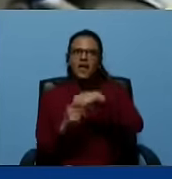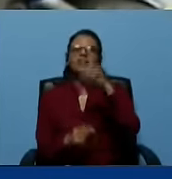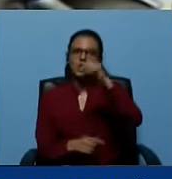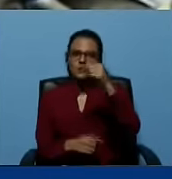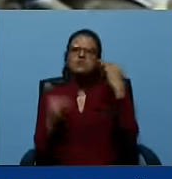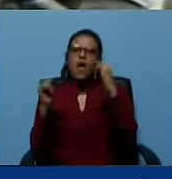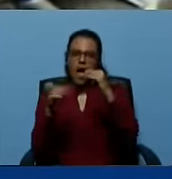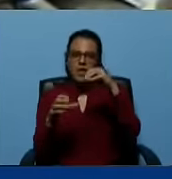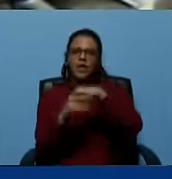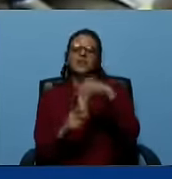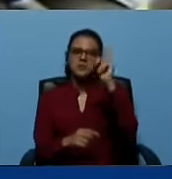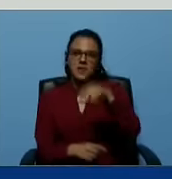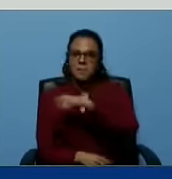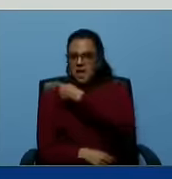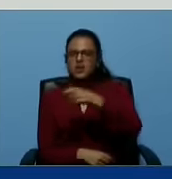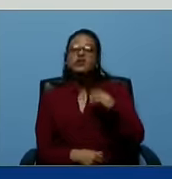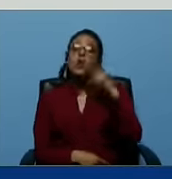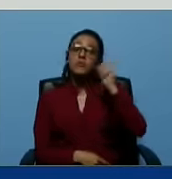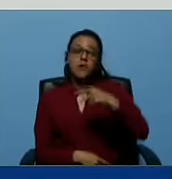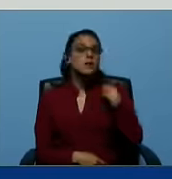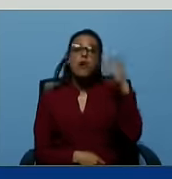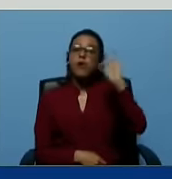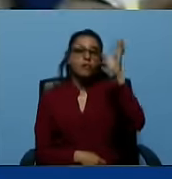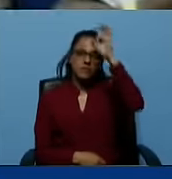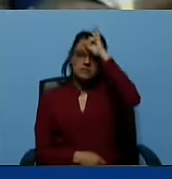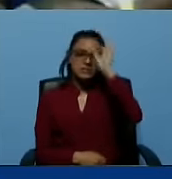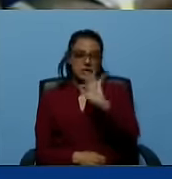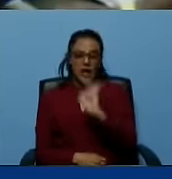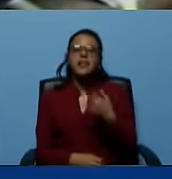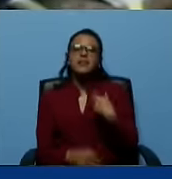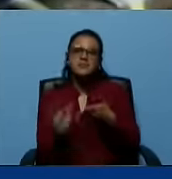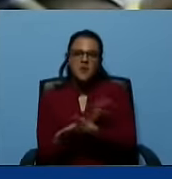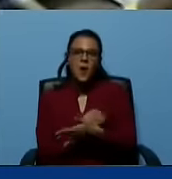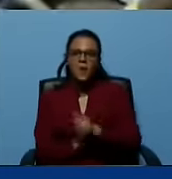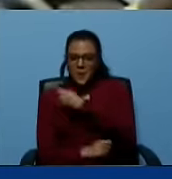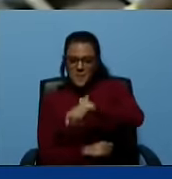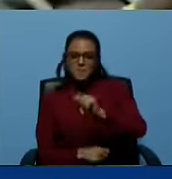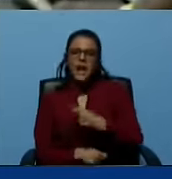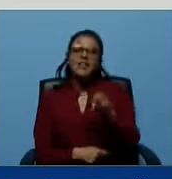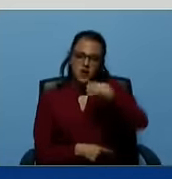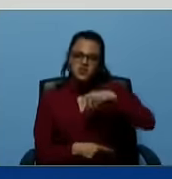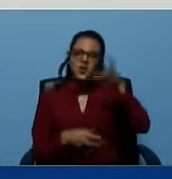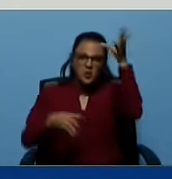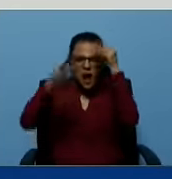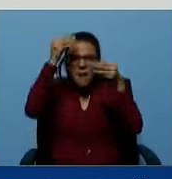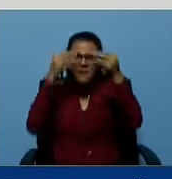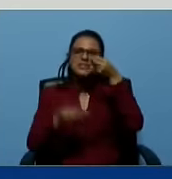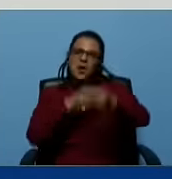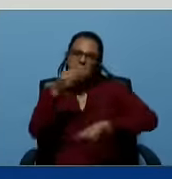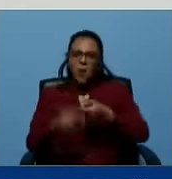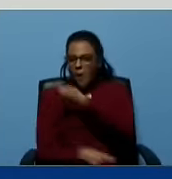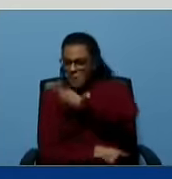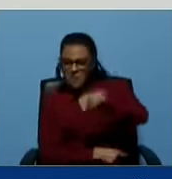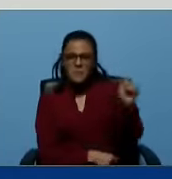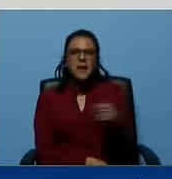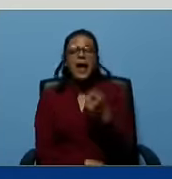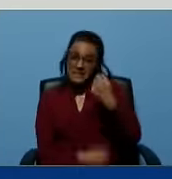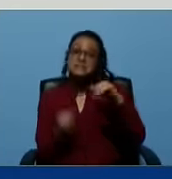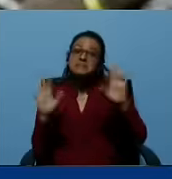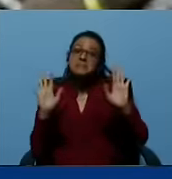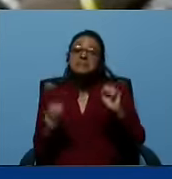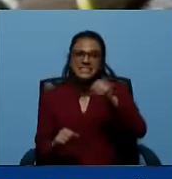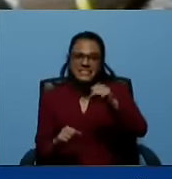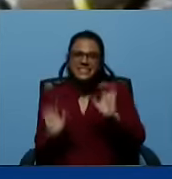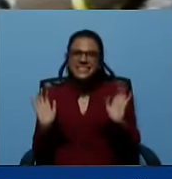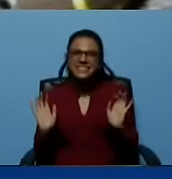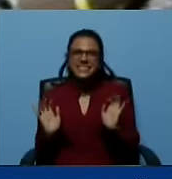correcto. Yo tengo que aprender, no sé jugar pádel todavía. Yo tampoco, vamos a aprender. Vamos juntos. A aprender, dale pues. Sí, va.